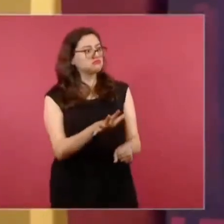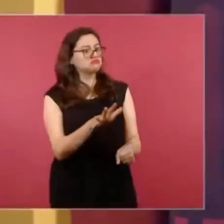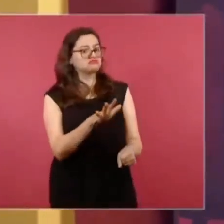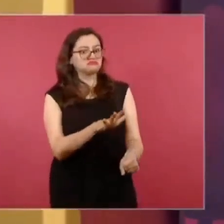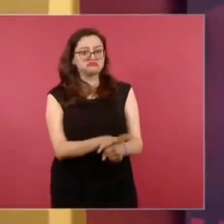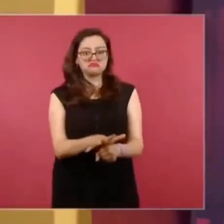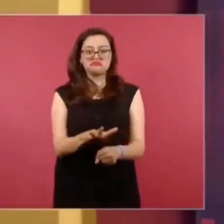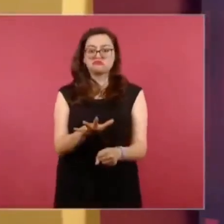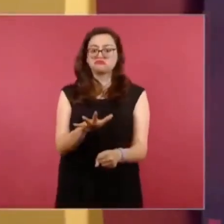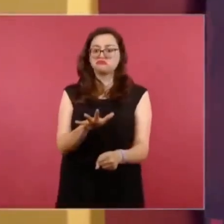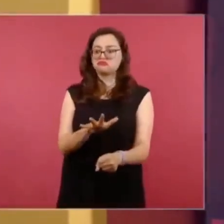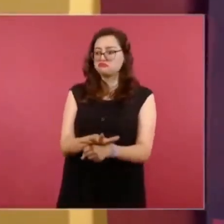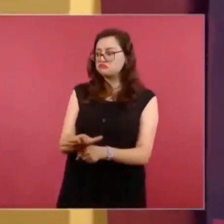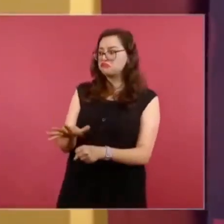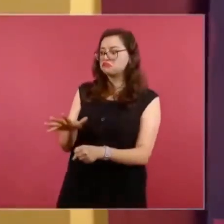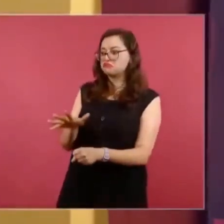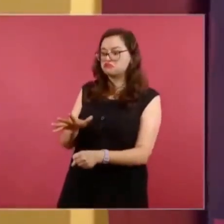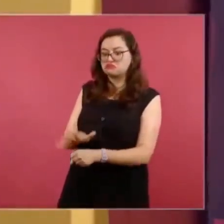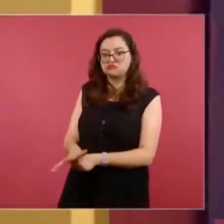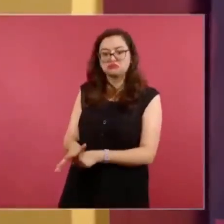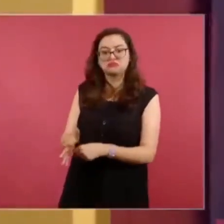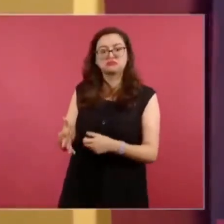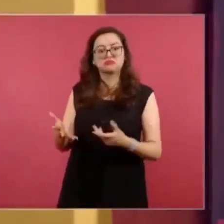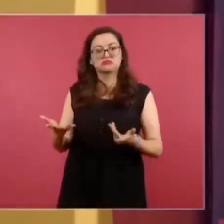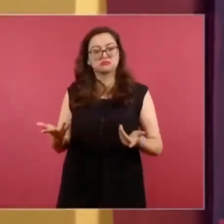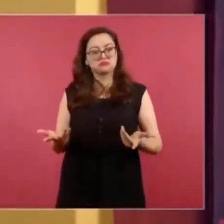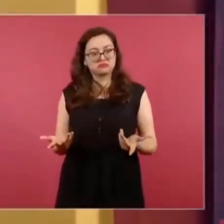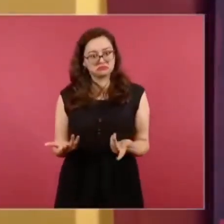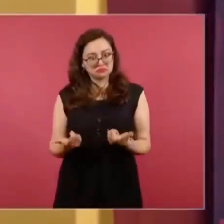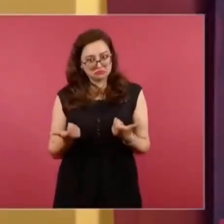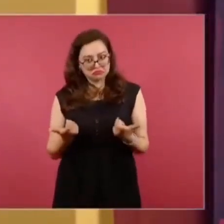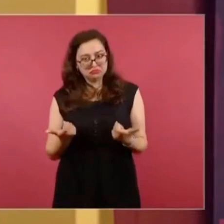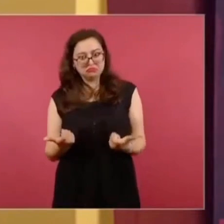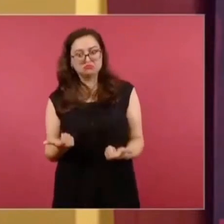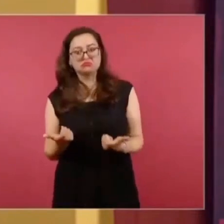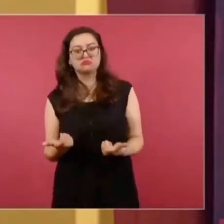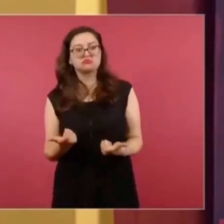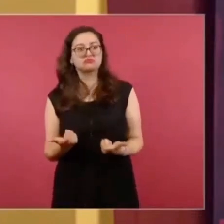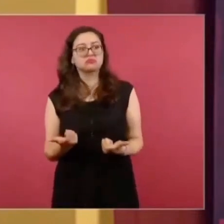y siquiera relativa